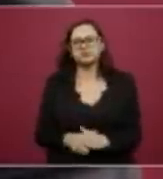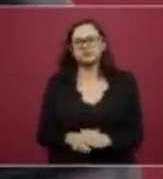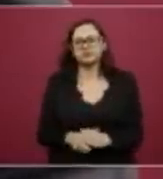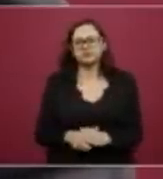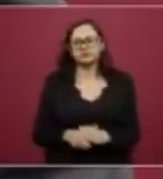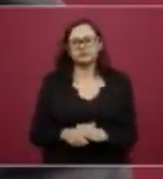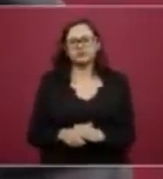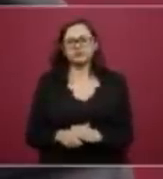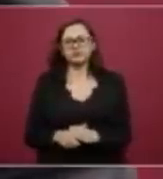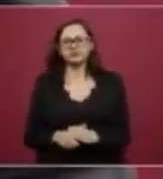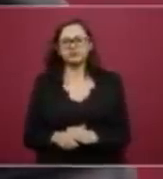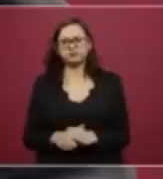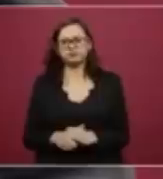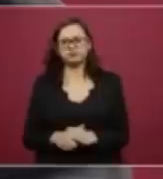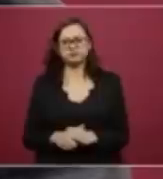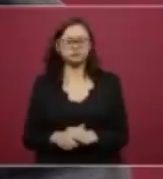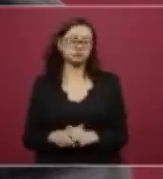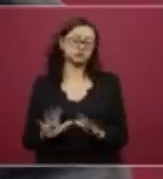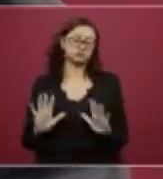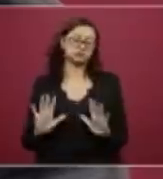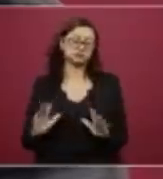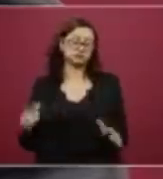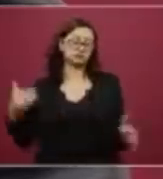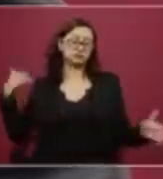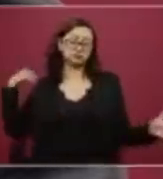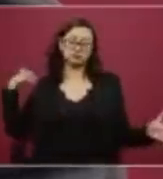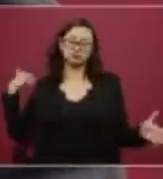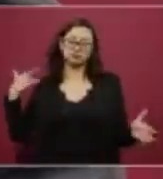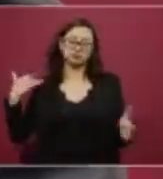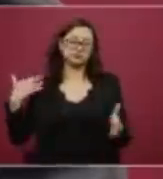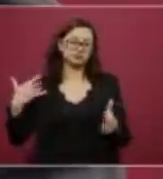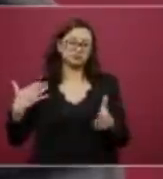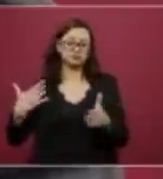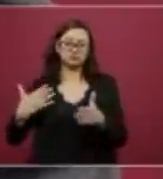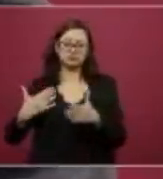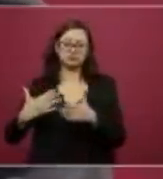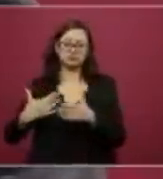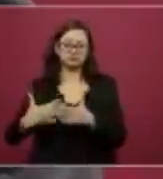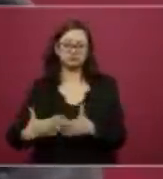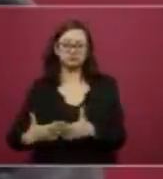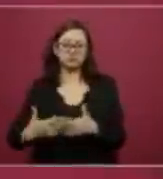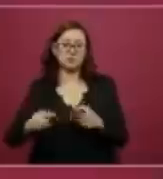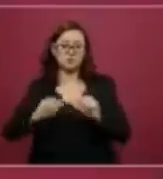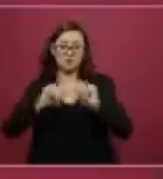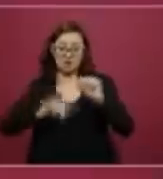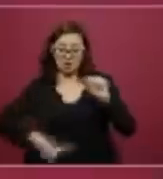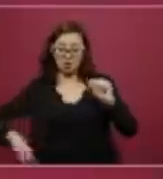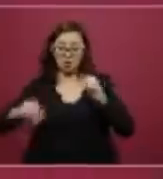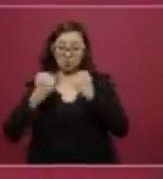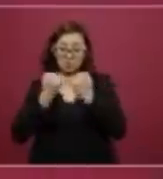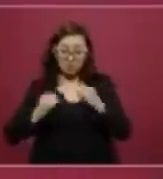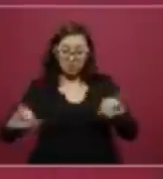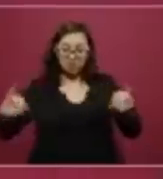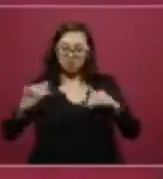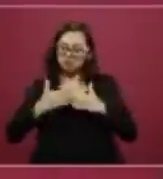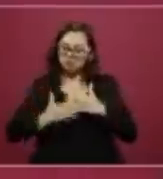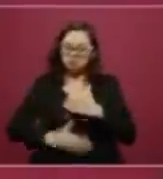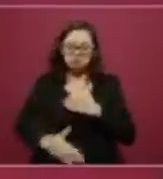que se aplicaron ya en el México independiente. Entonces, ese